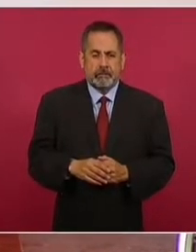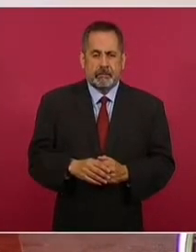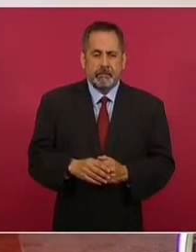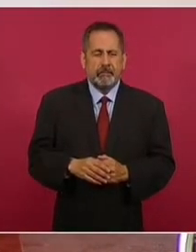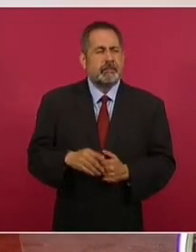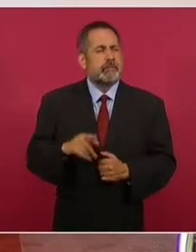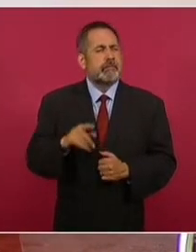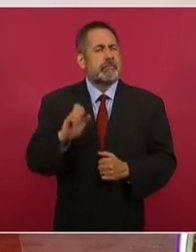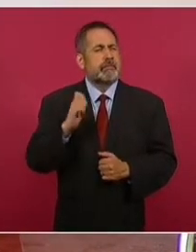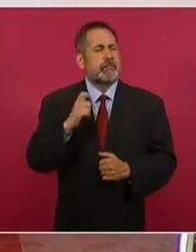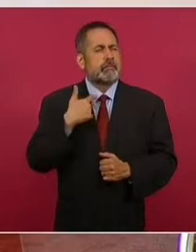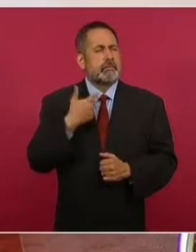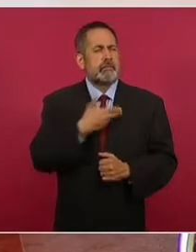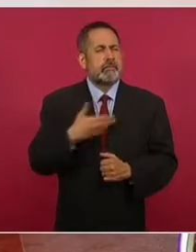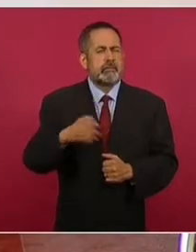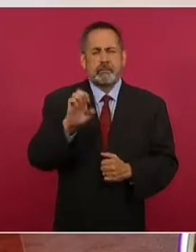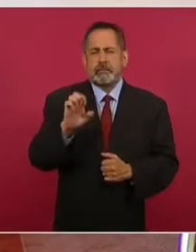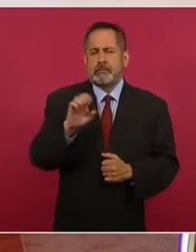Zedillo fue en el